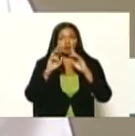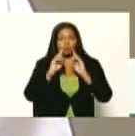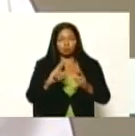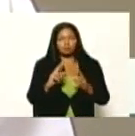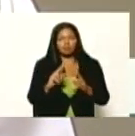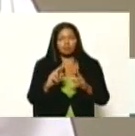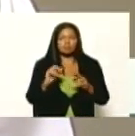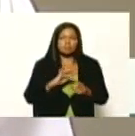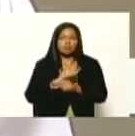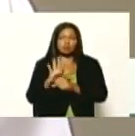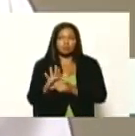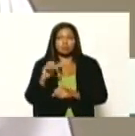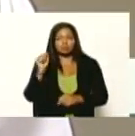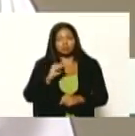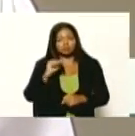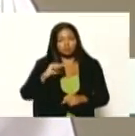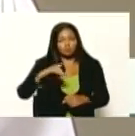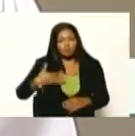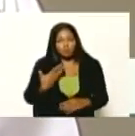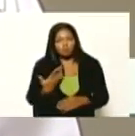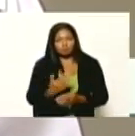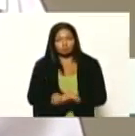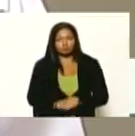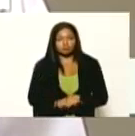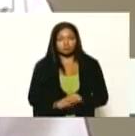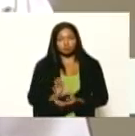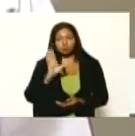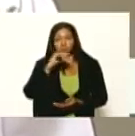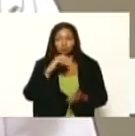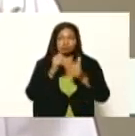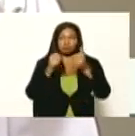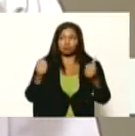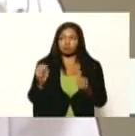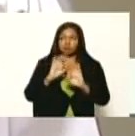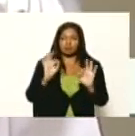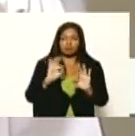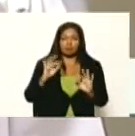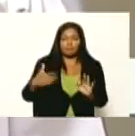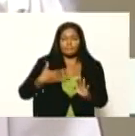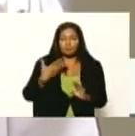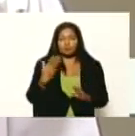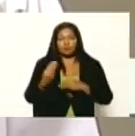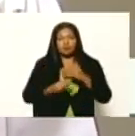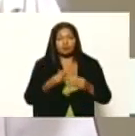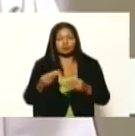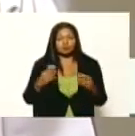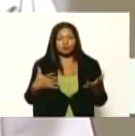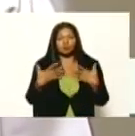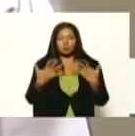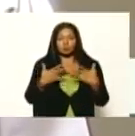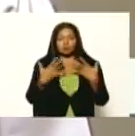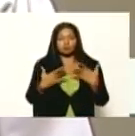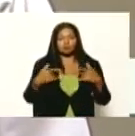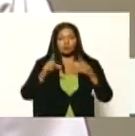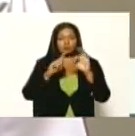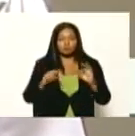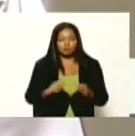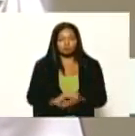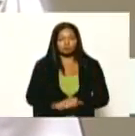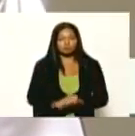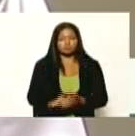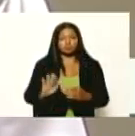de la COVID que sí podemos y que no hay bloqueo, que haya podido con el entusiasmo, que haya podido con